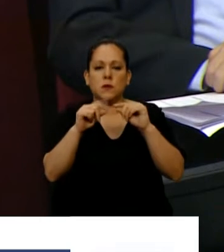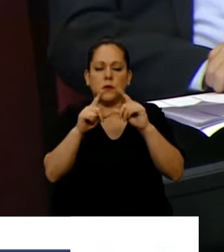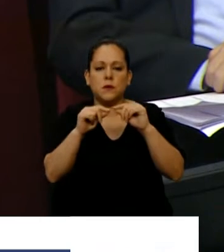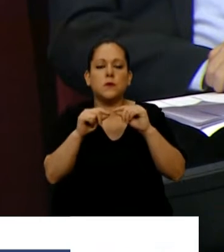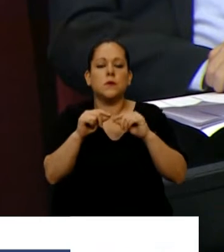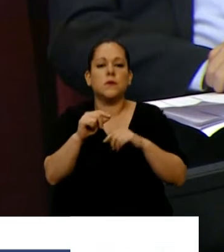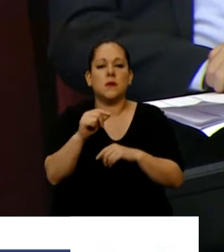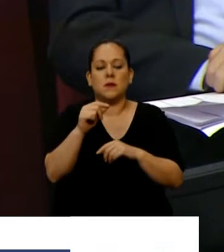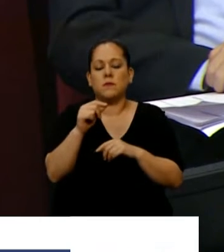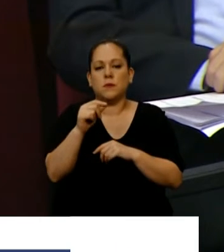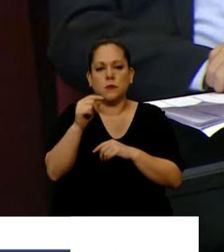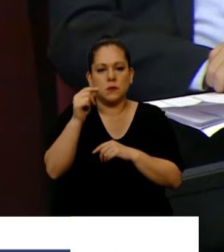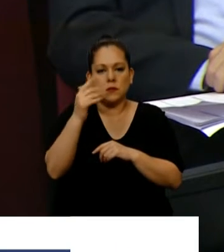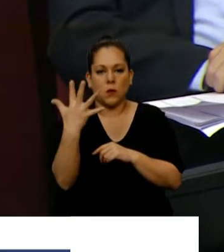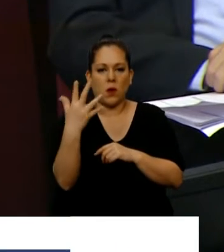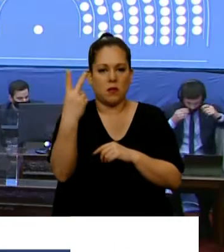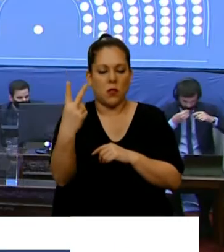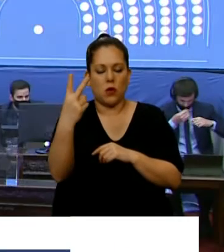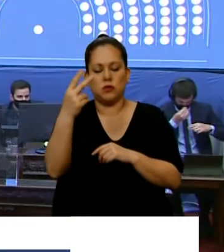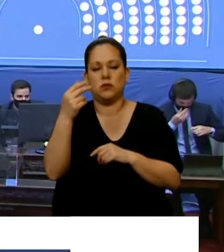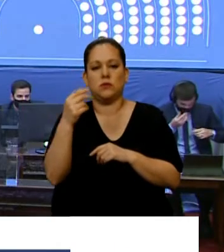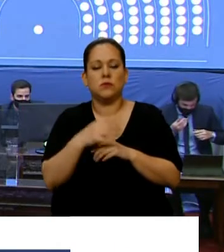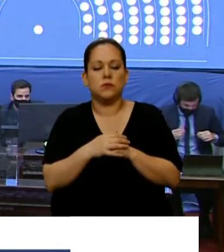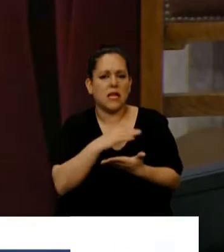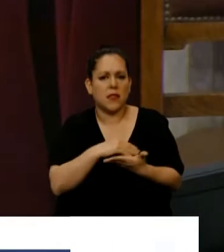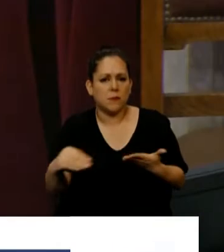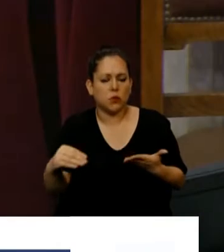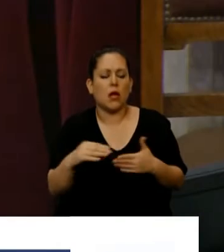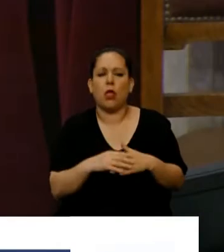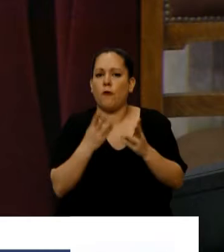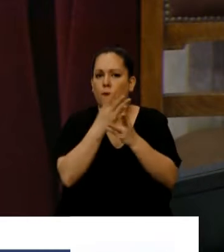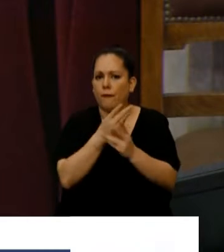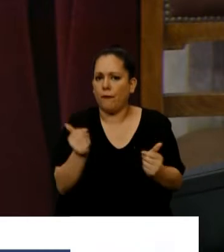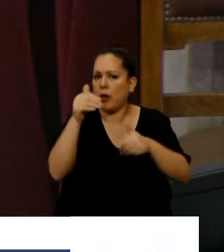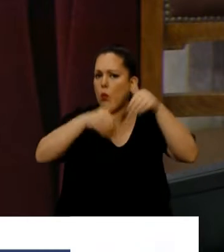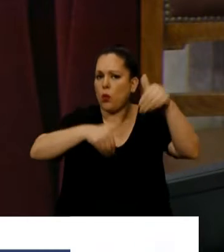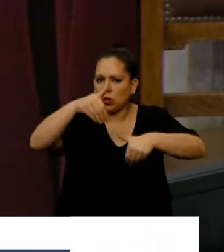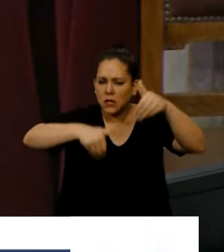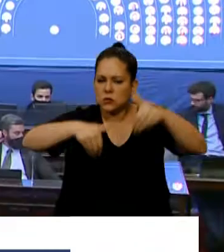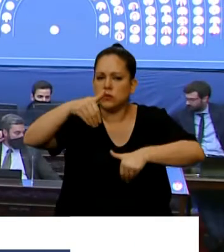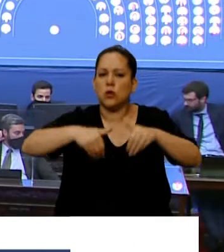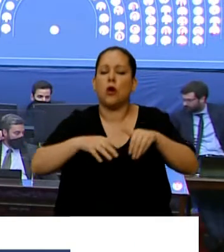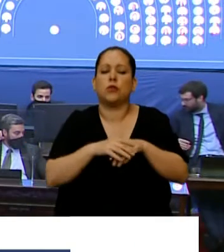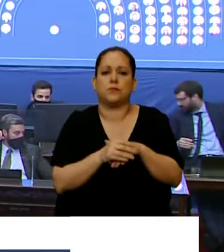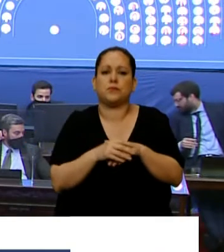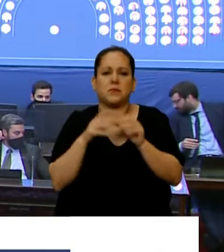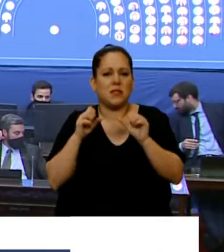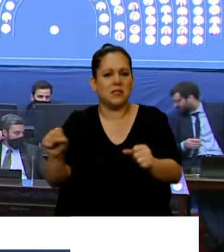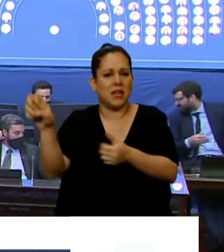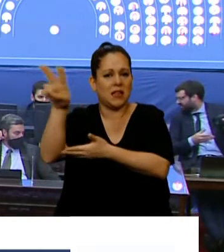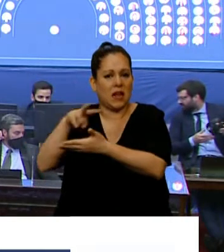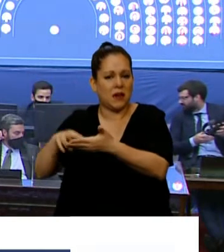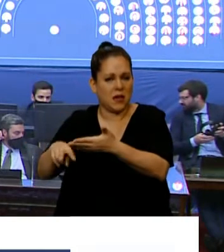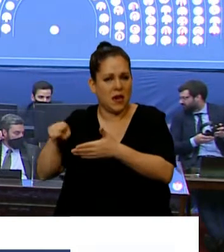Sírvanse marcar su voto. Tiempo. Se cierra la votación. Por secretaría